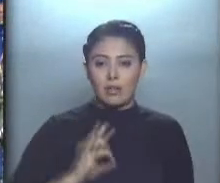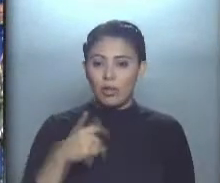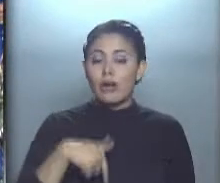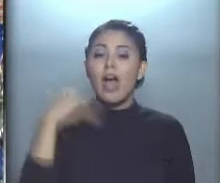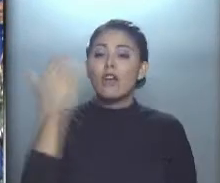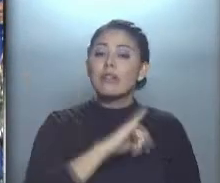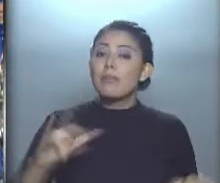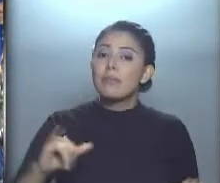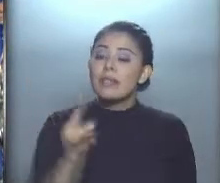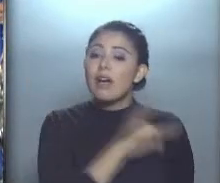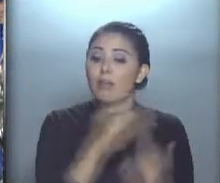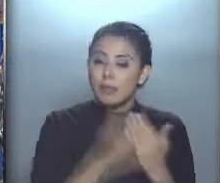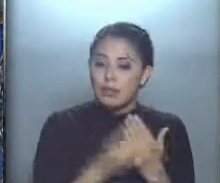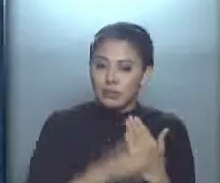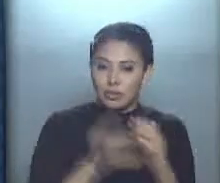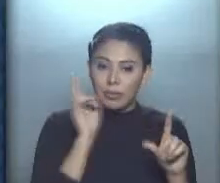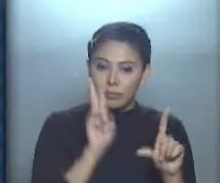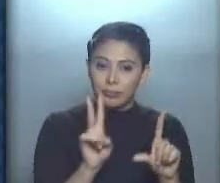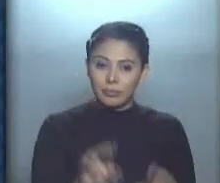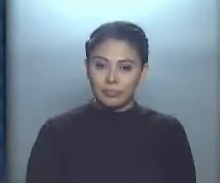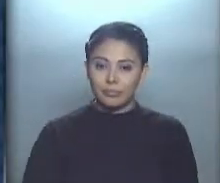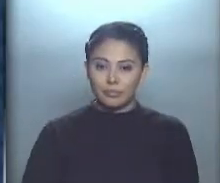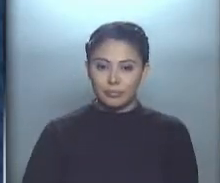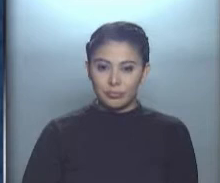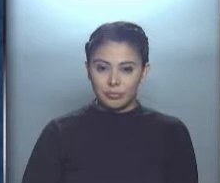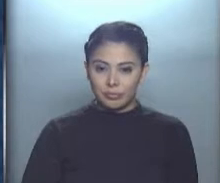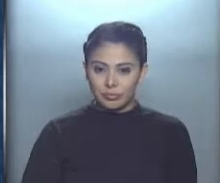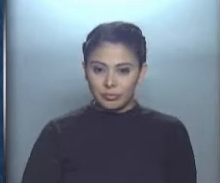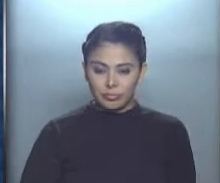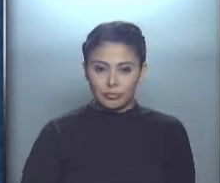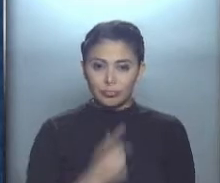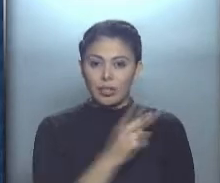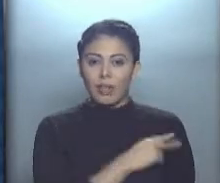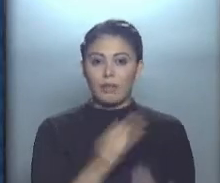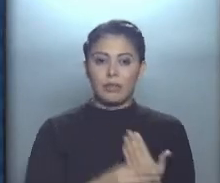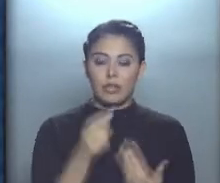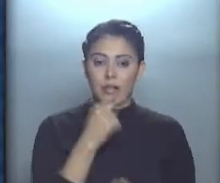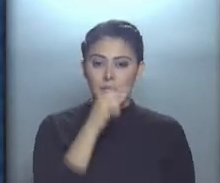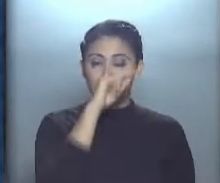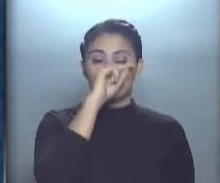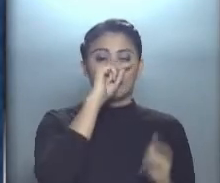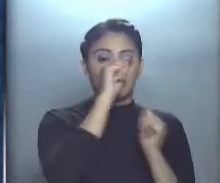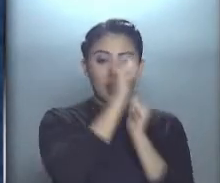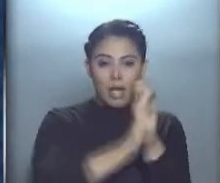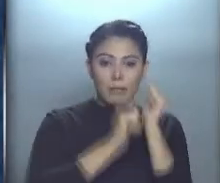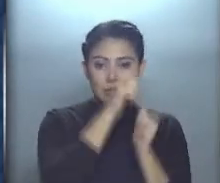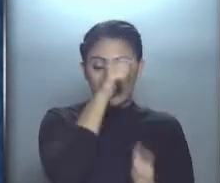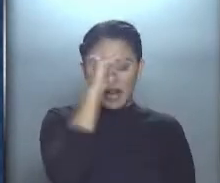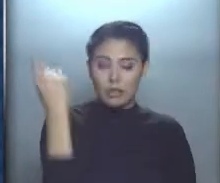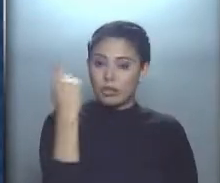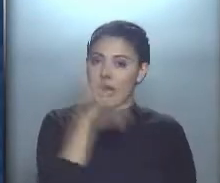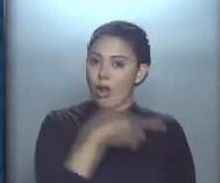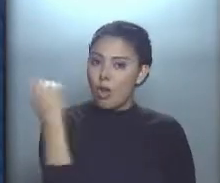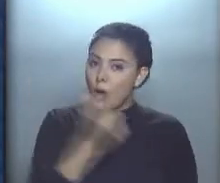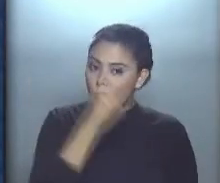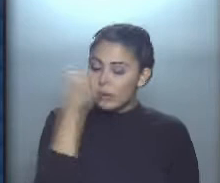Conferencia de prensa del jefe de gabinete, Jorge Capitanich. Vinculadas al tema de un empresario nacional importante